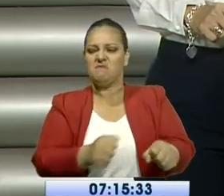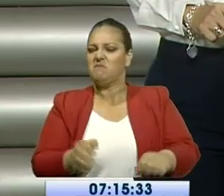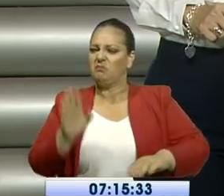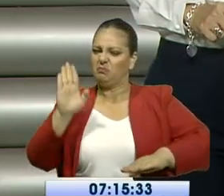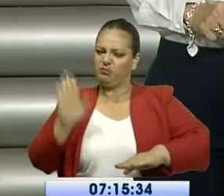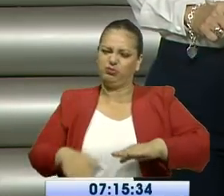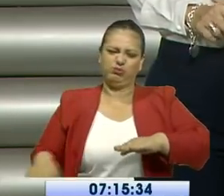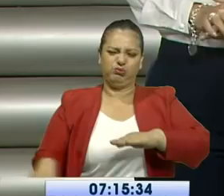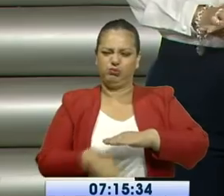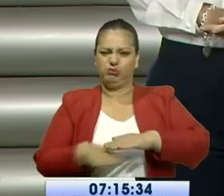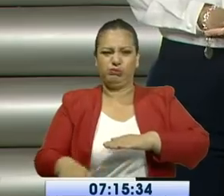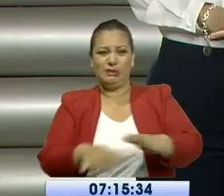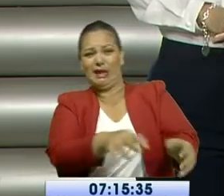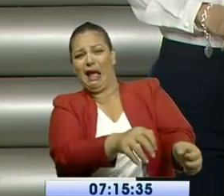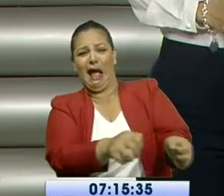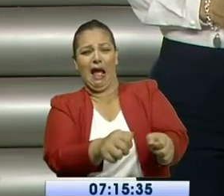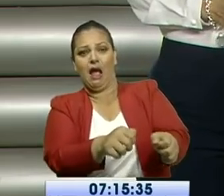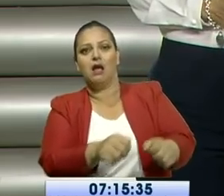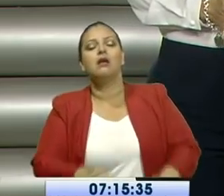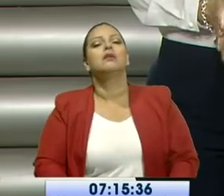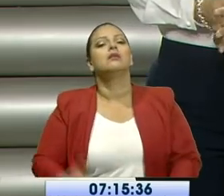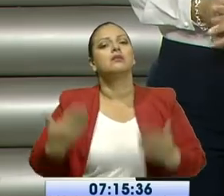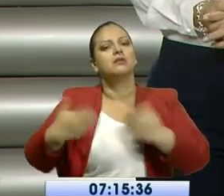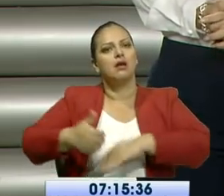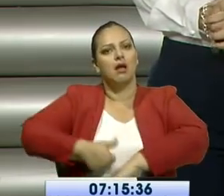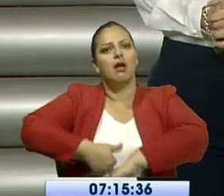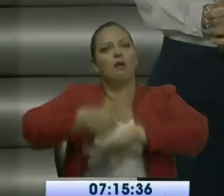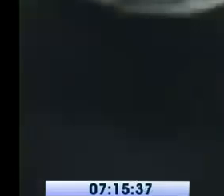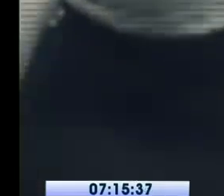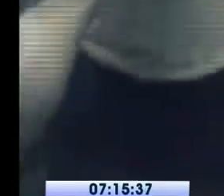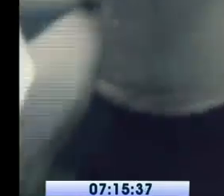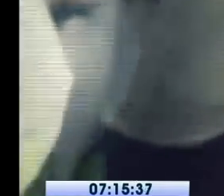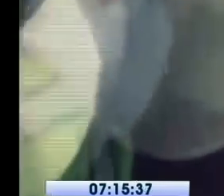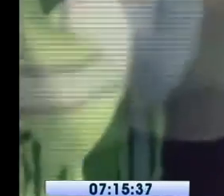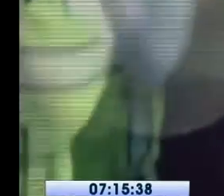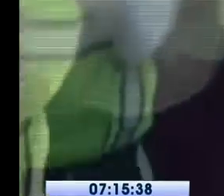contra ellos. Enseguida, más detalles.